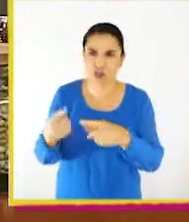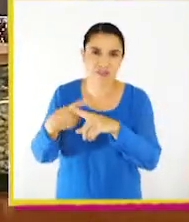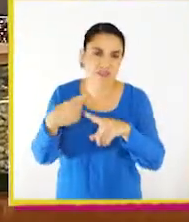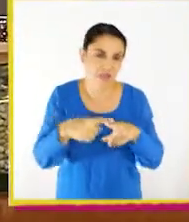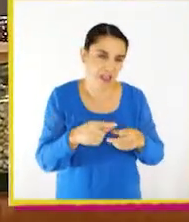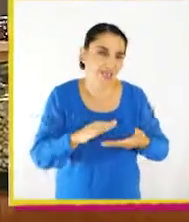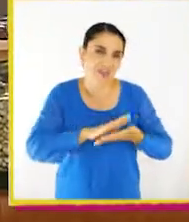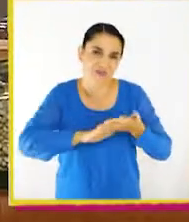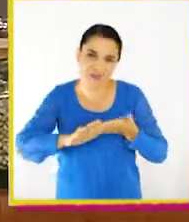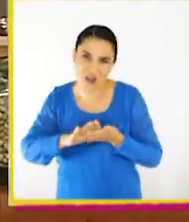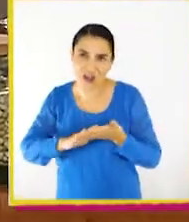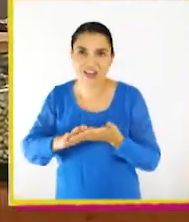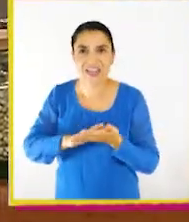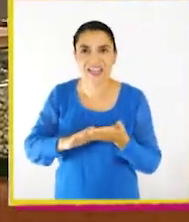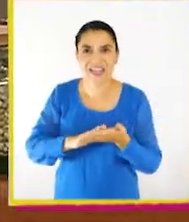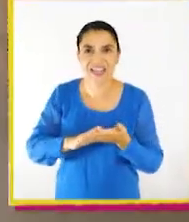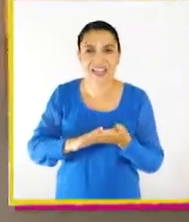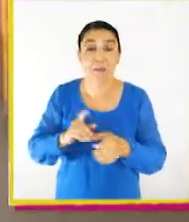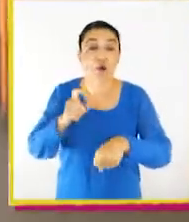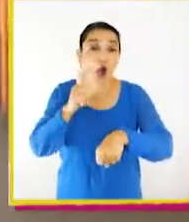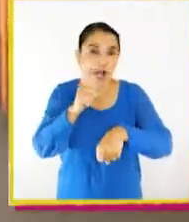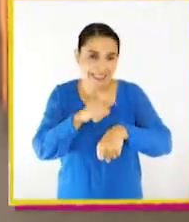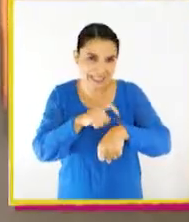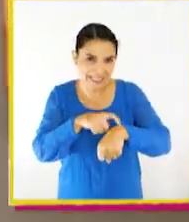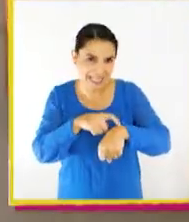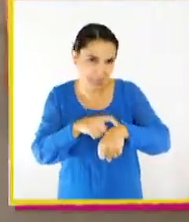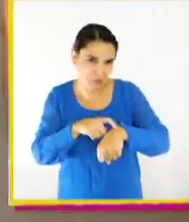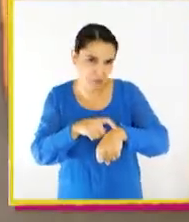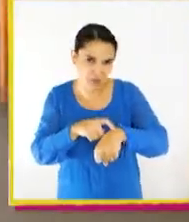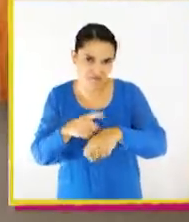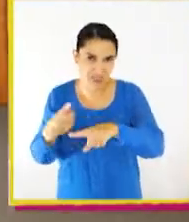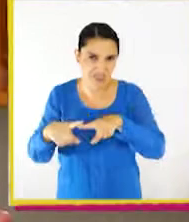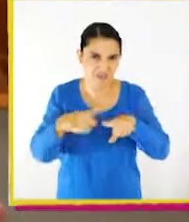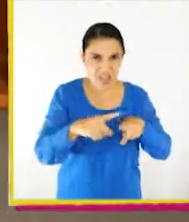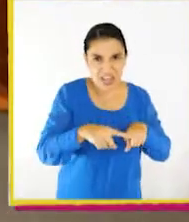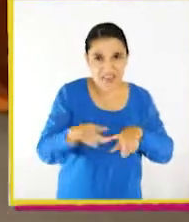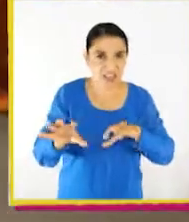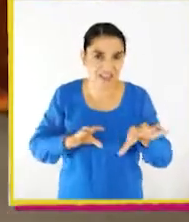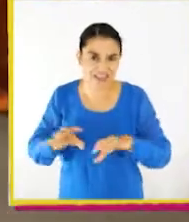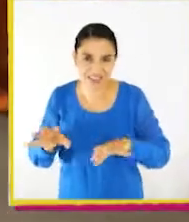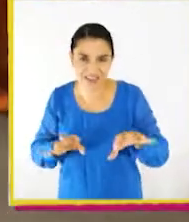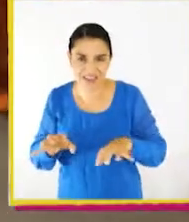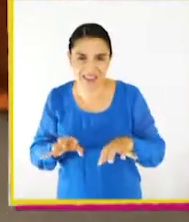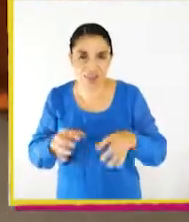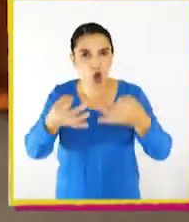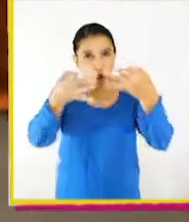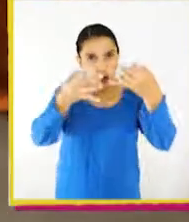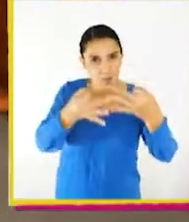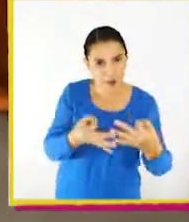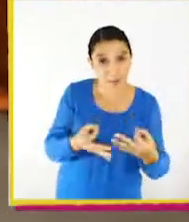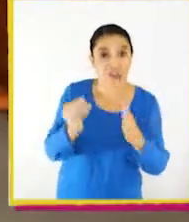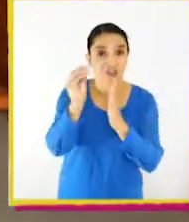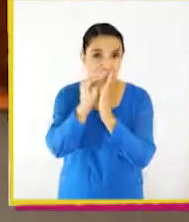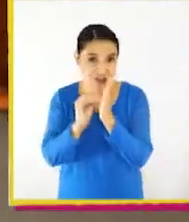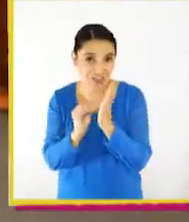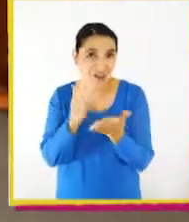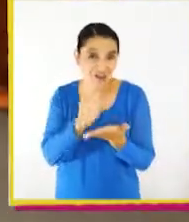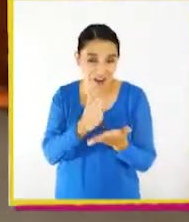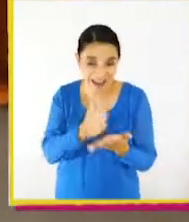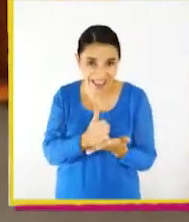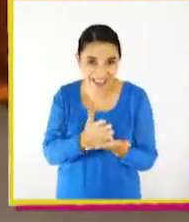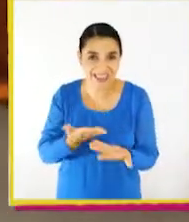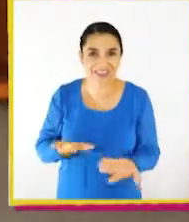de muchas cosas, como por ejemplo de la cantidad de tiempo que destinamos a distintas actividades. ¡O el promedio de nuestras notas